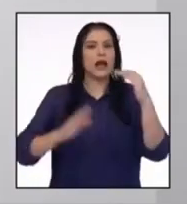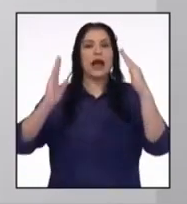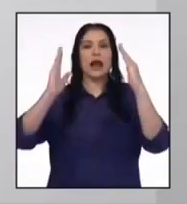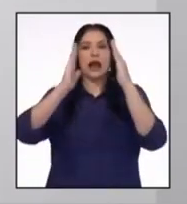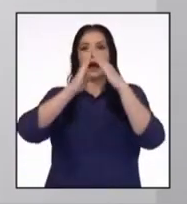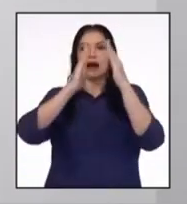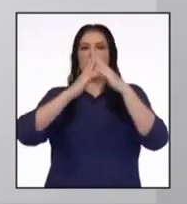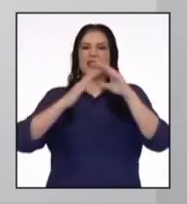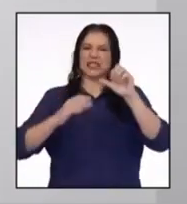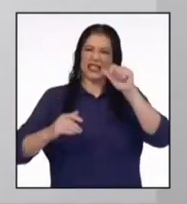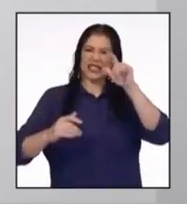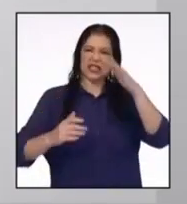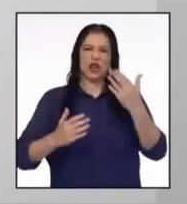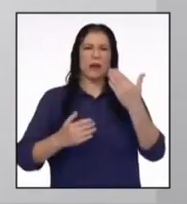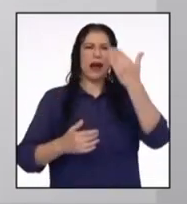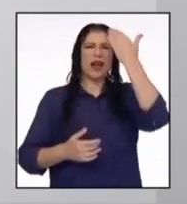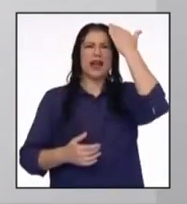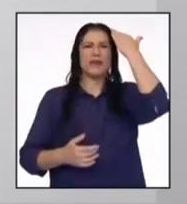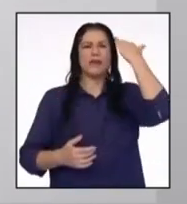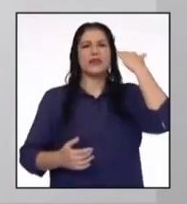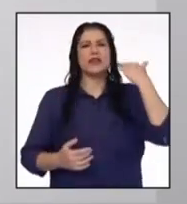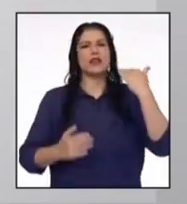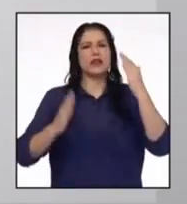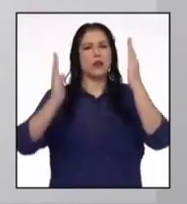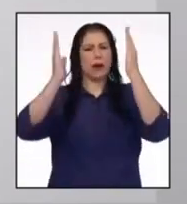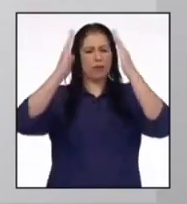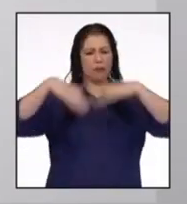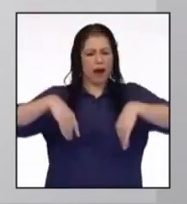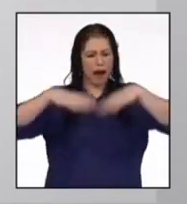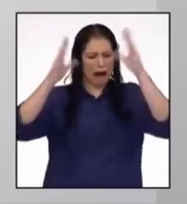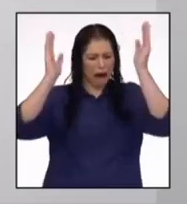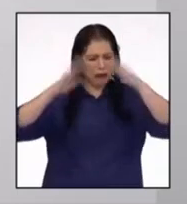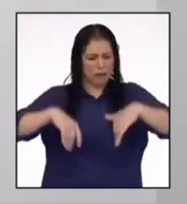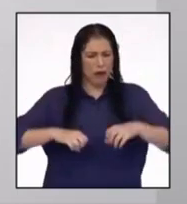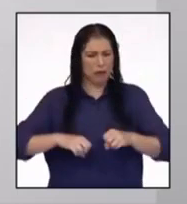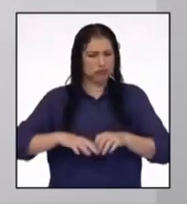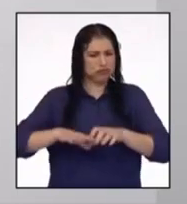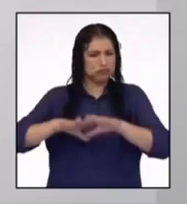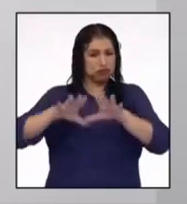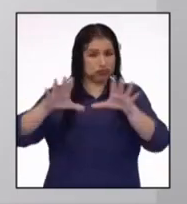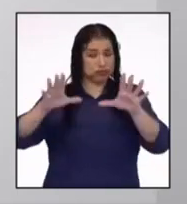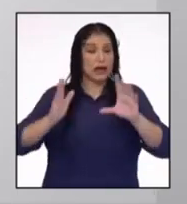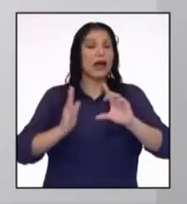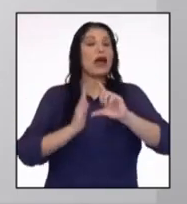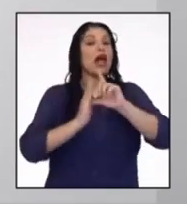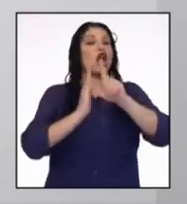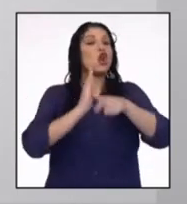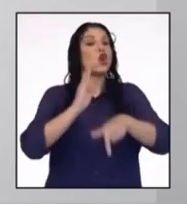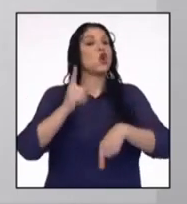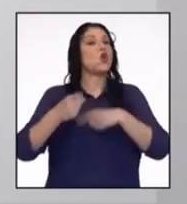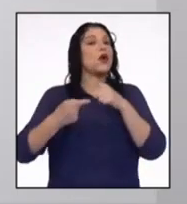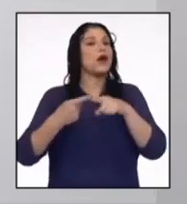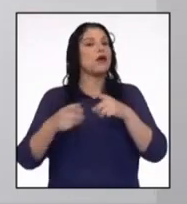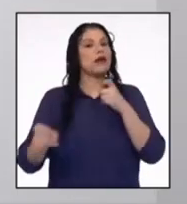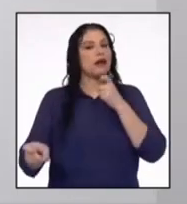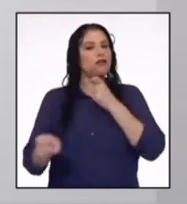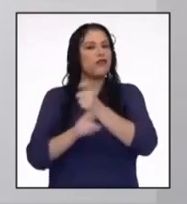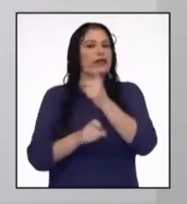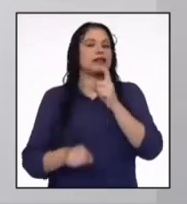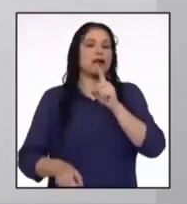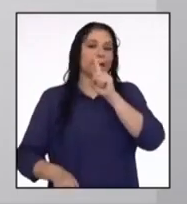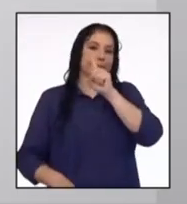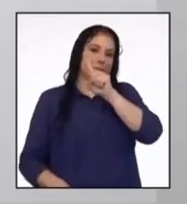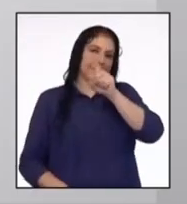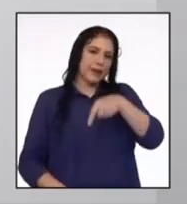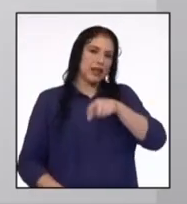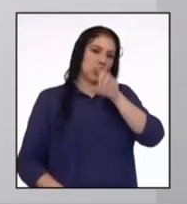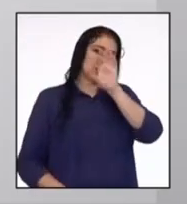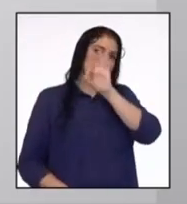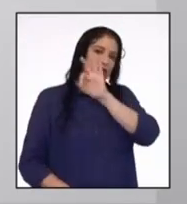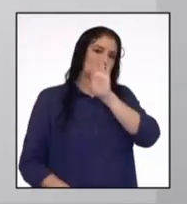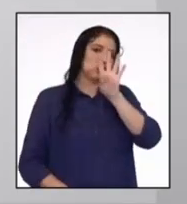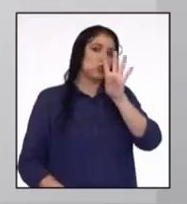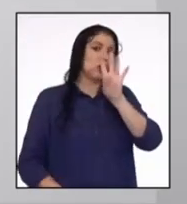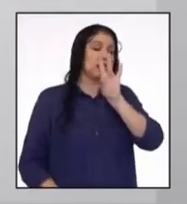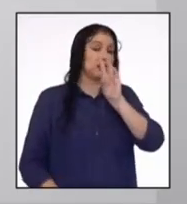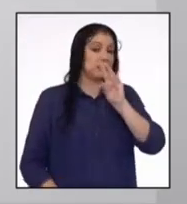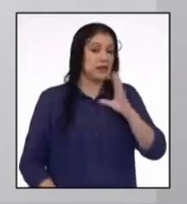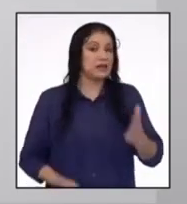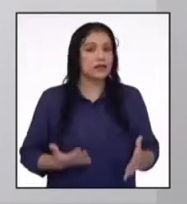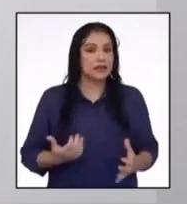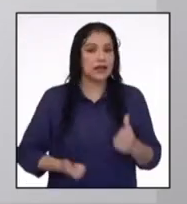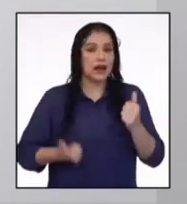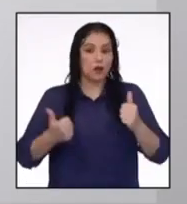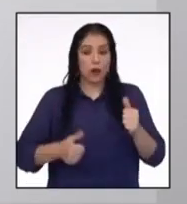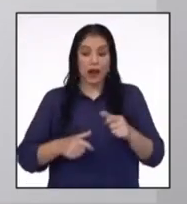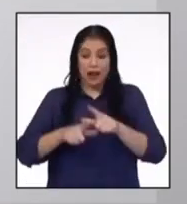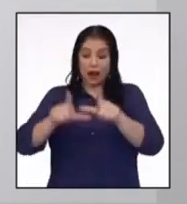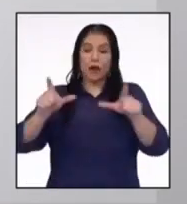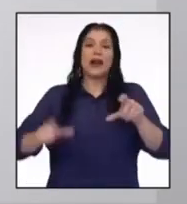de adobe y las antiguas murallas se desplomaron. Luego está el que afectó en 1947 a